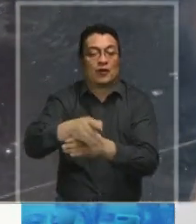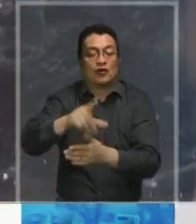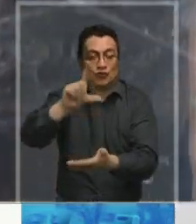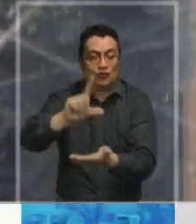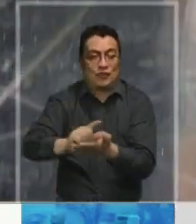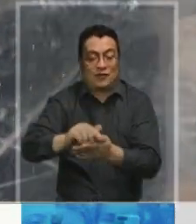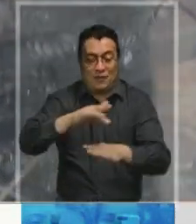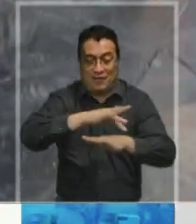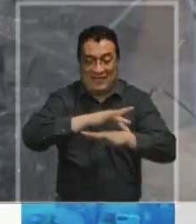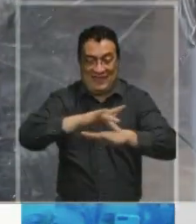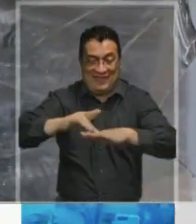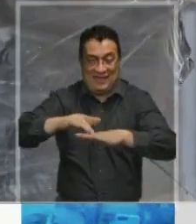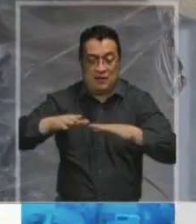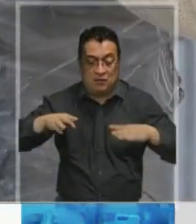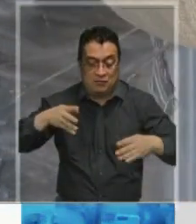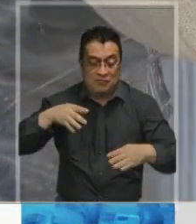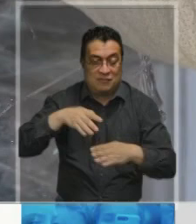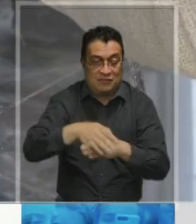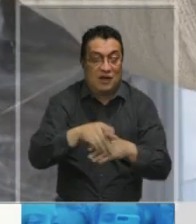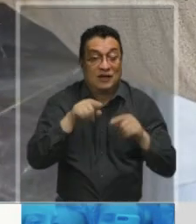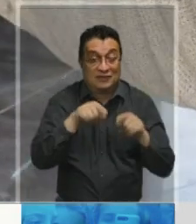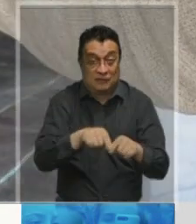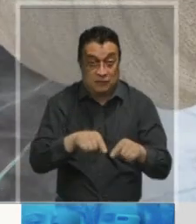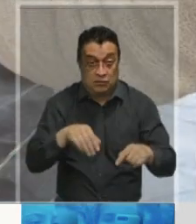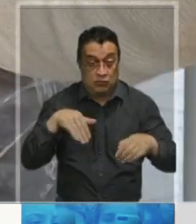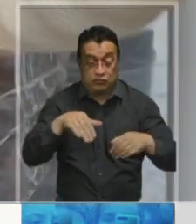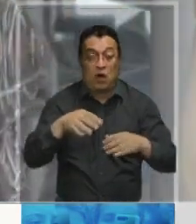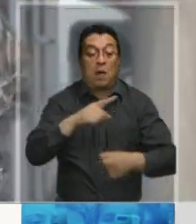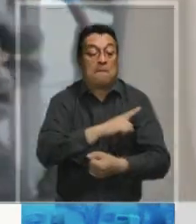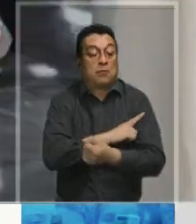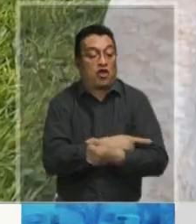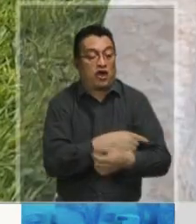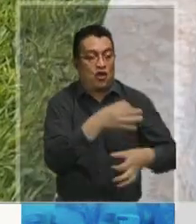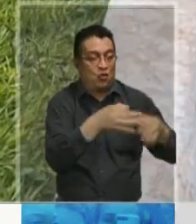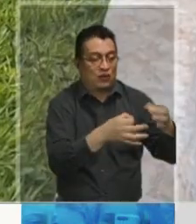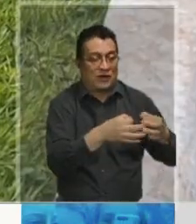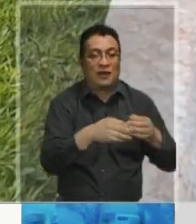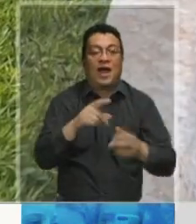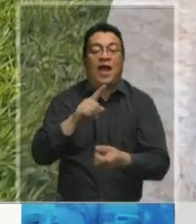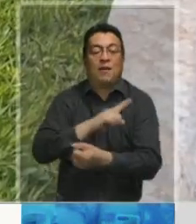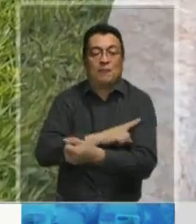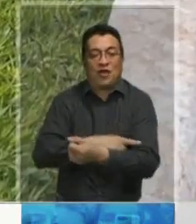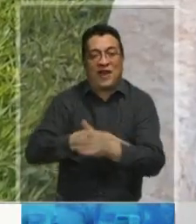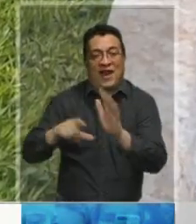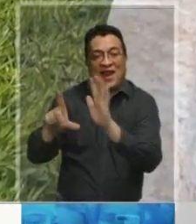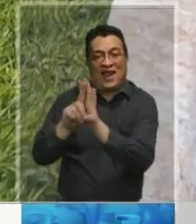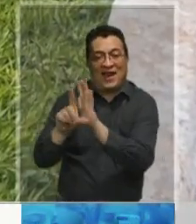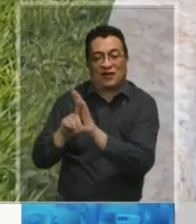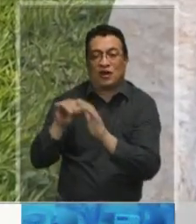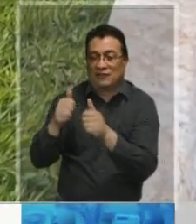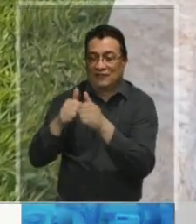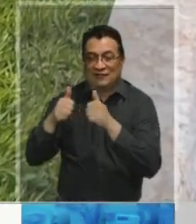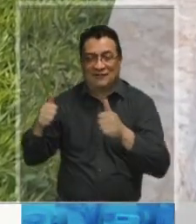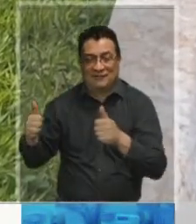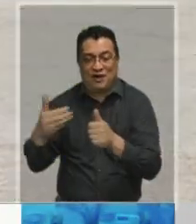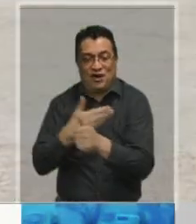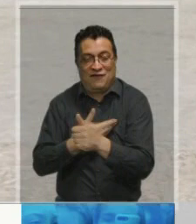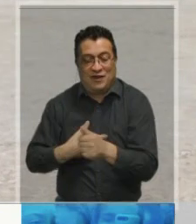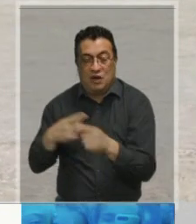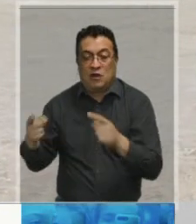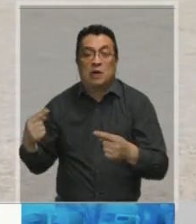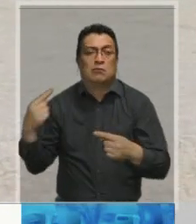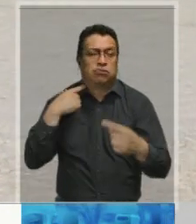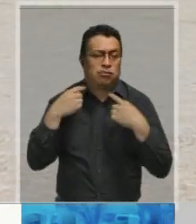espacio perfecto, un triángulo en donde está el Poder Judicial, el Legislativo, el Ejecutivo, y que fue absolutamente